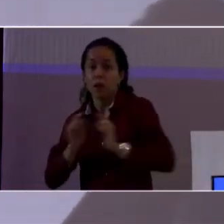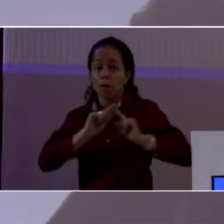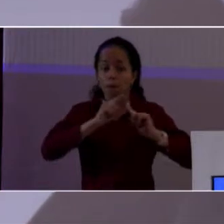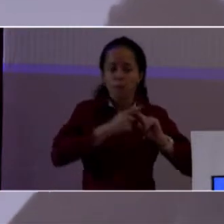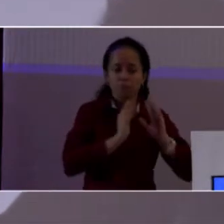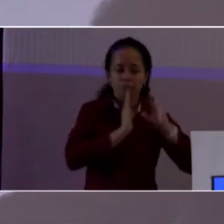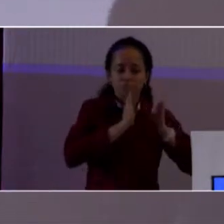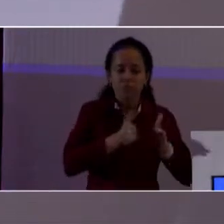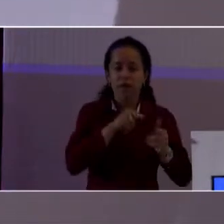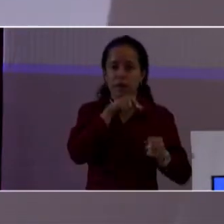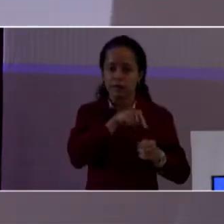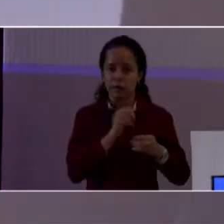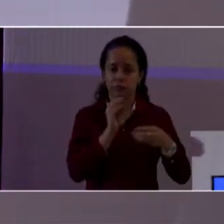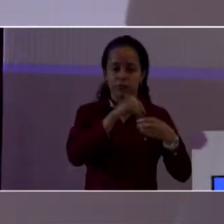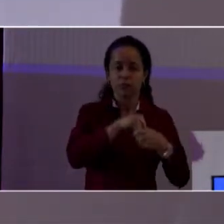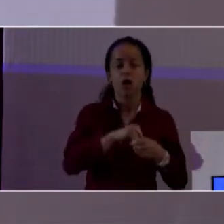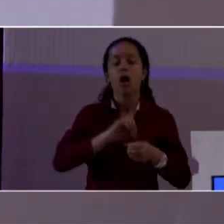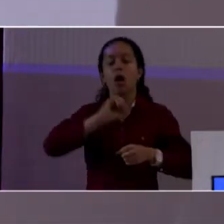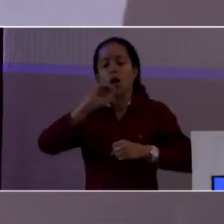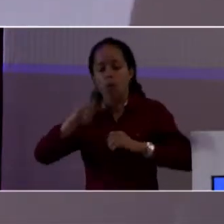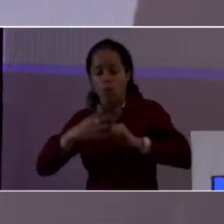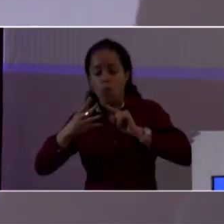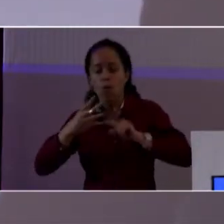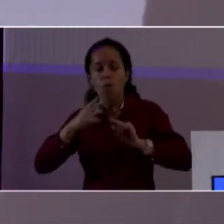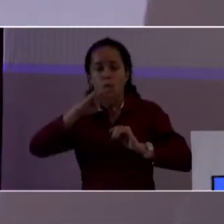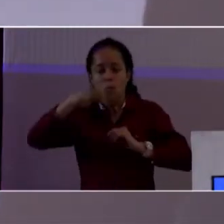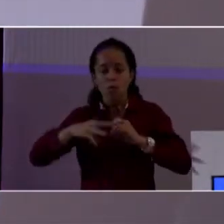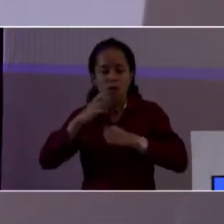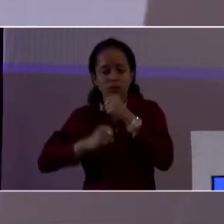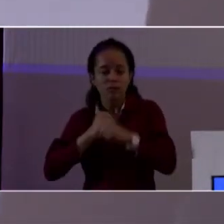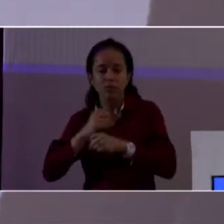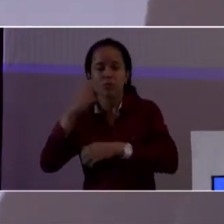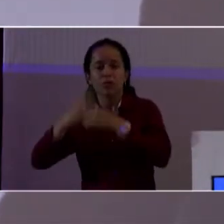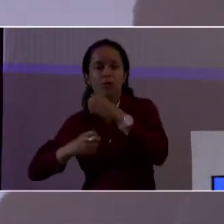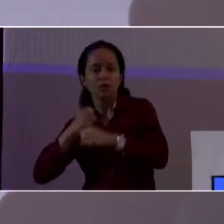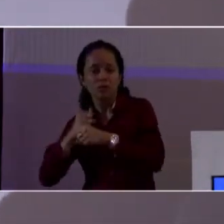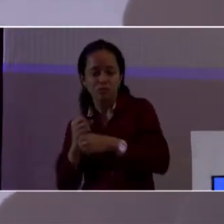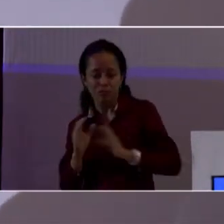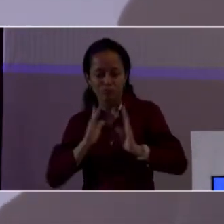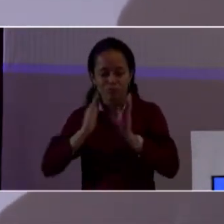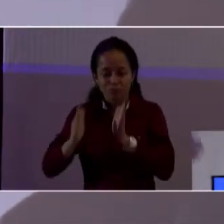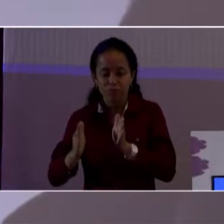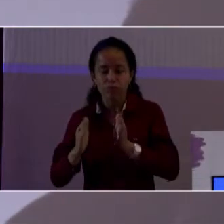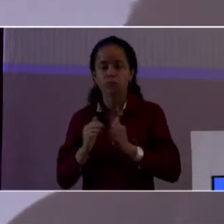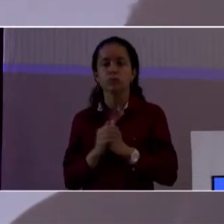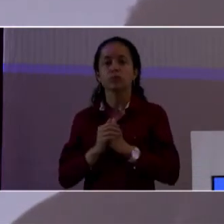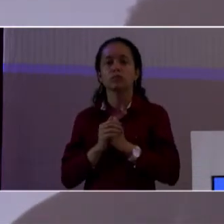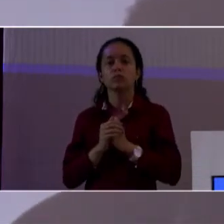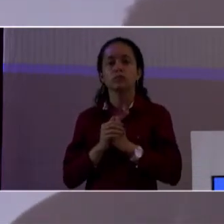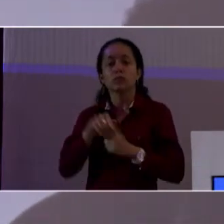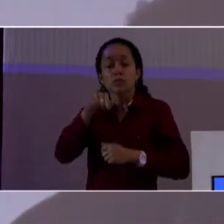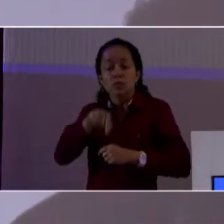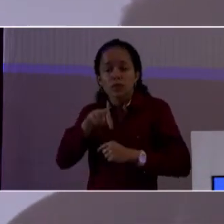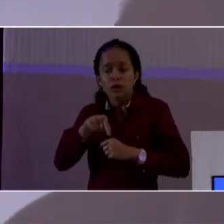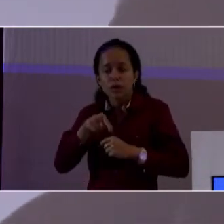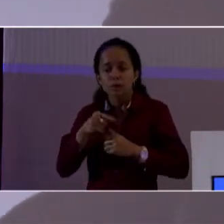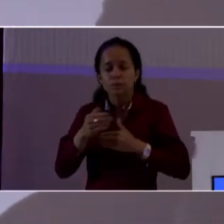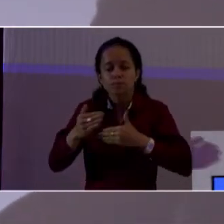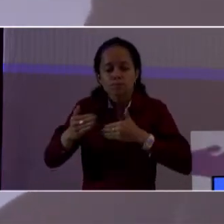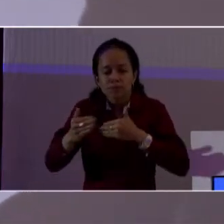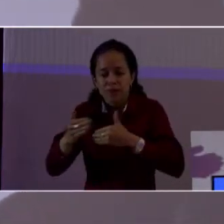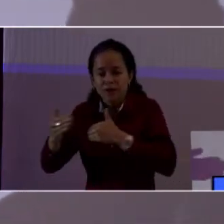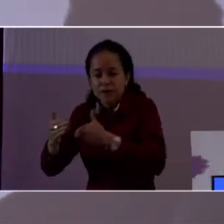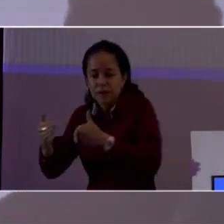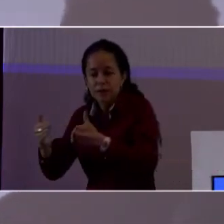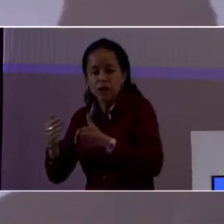La otra etapa es la del cuatrienio en su conjunto. Y es que estemos, así como hemos estado cercanos de varios empresarios,